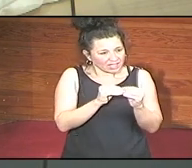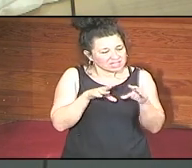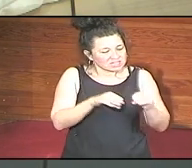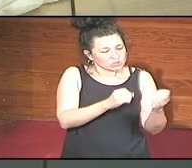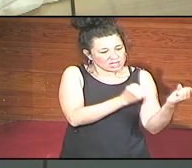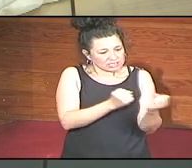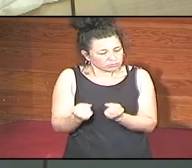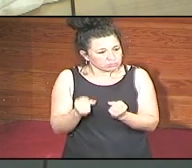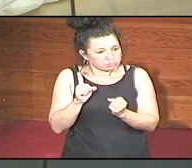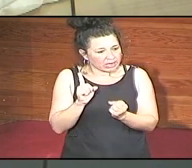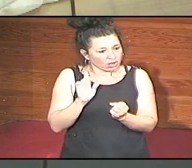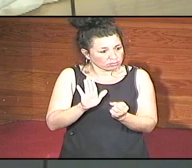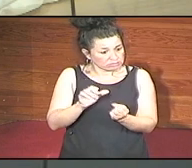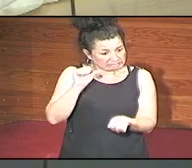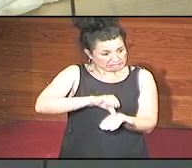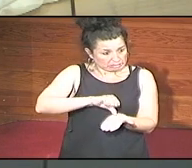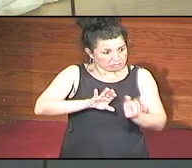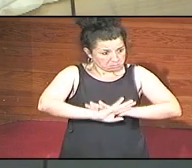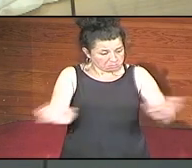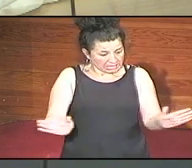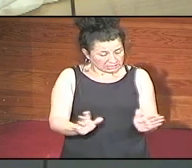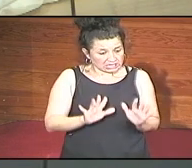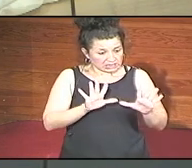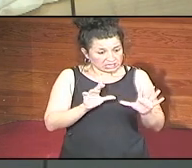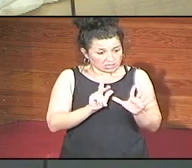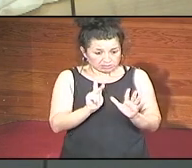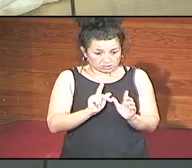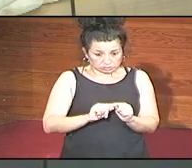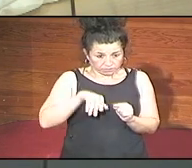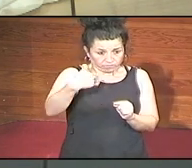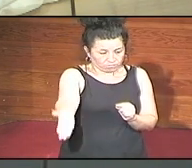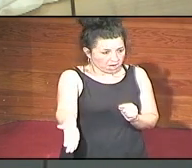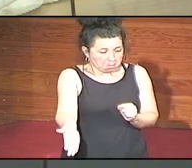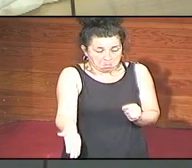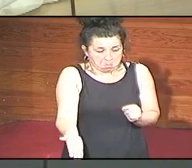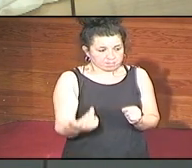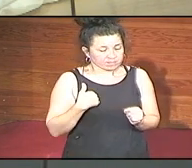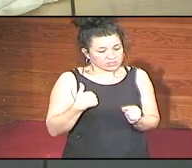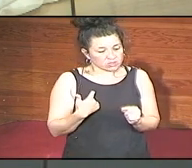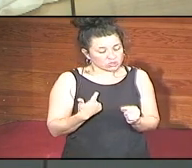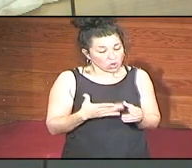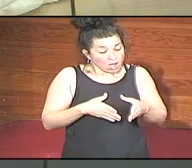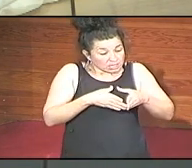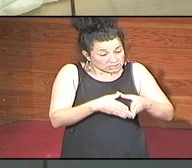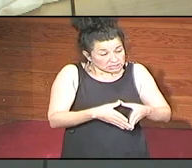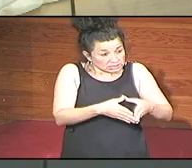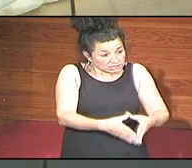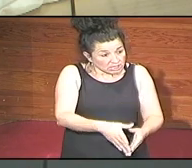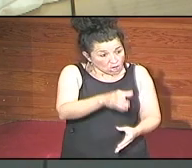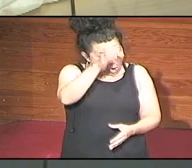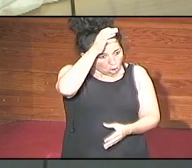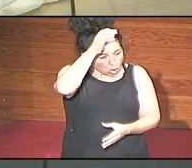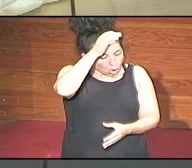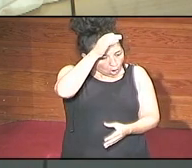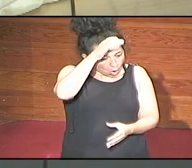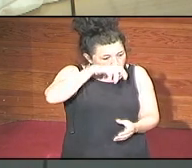pero las ciudades cuando te vas 10 kilómetros fuera de las ciudades o sea todos estos meses que estaban navegando el congo es que